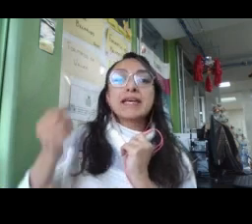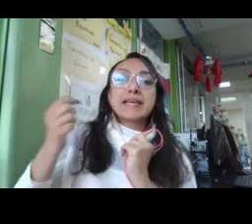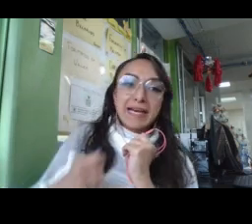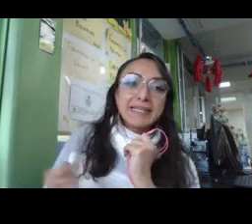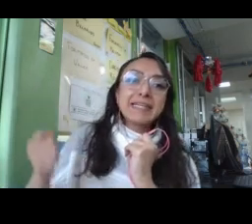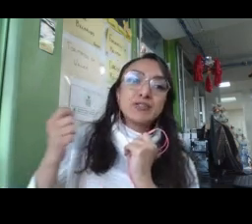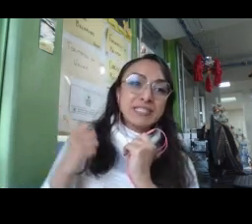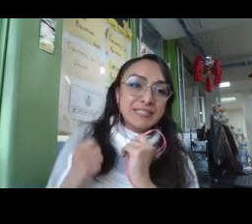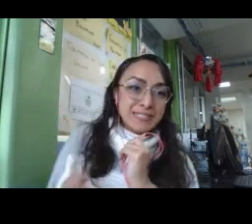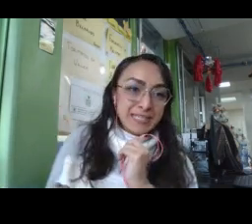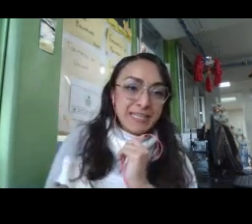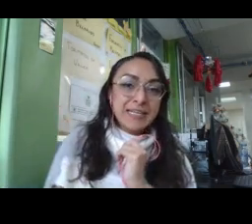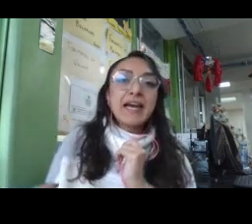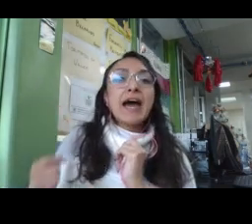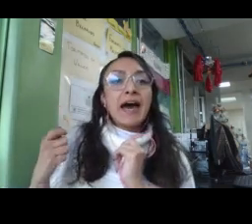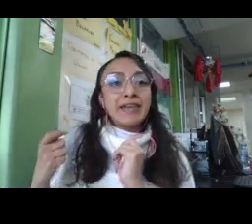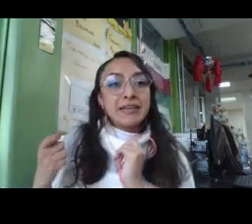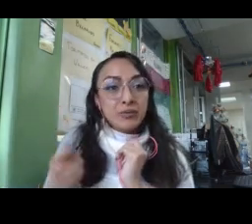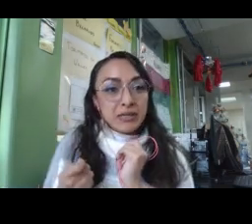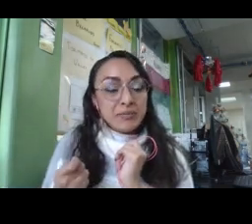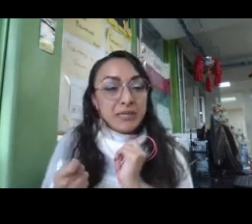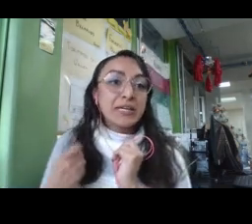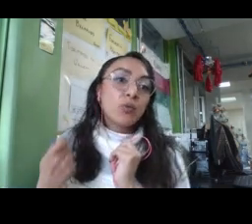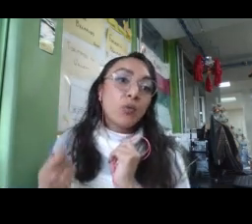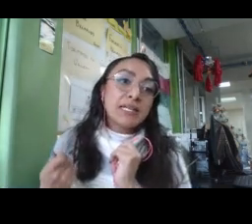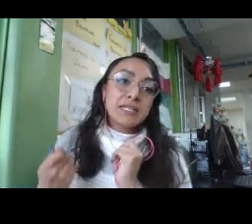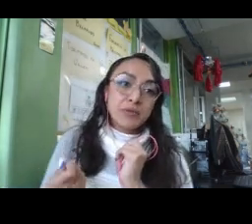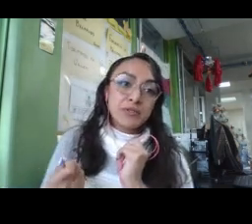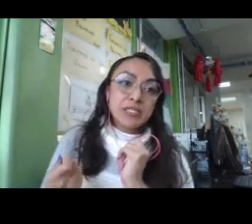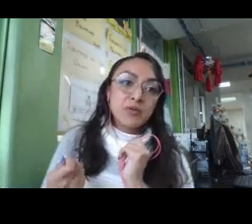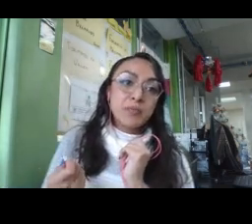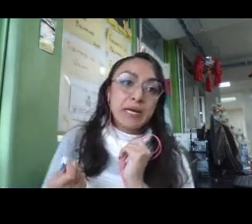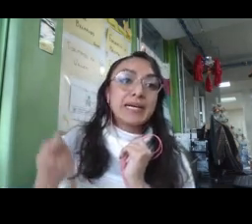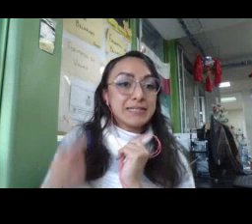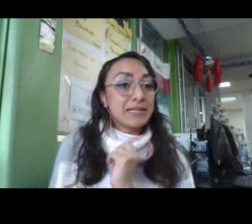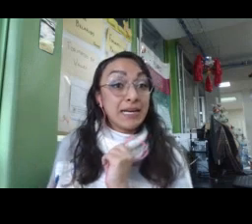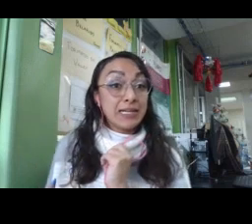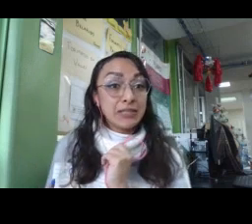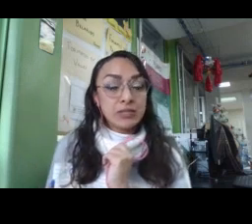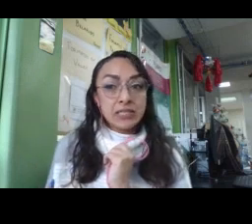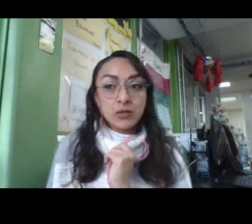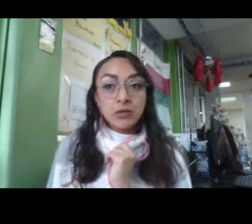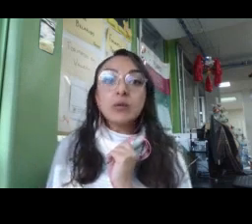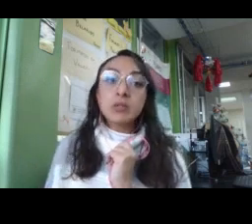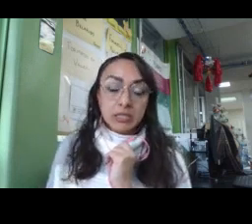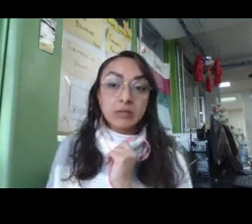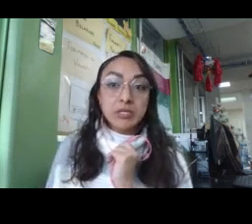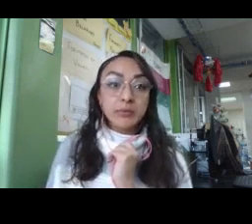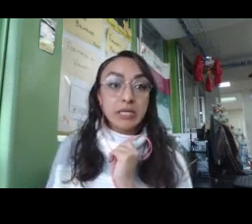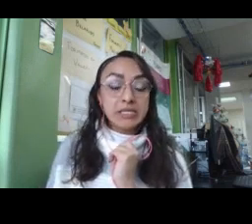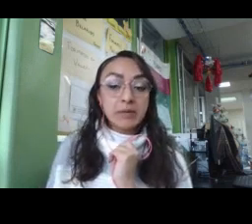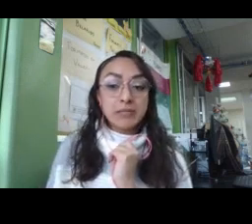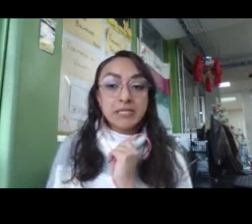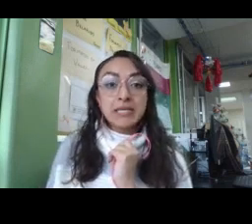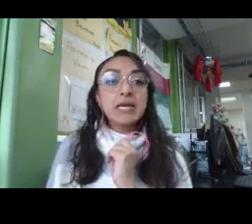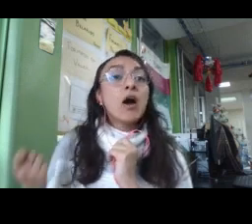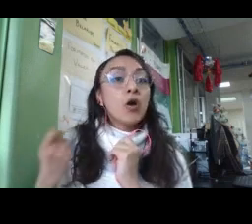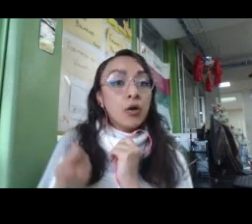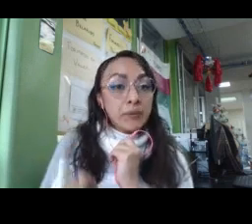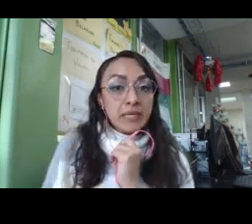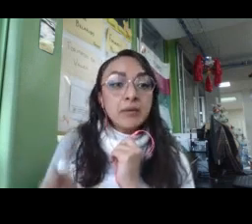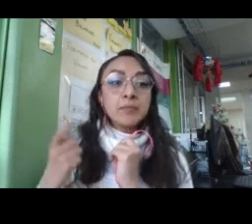necesitamos que alguien nos enseñe adecuadamente cuál es el proceso para acceder a la lectoescritura cuando tenemos alguna